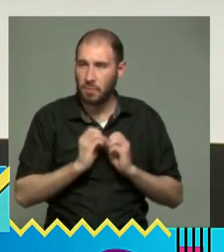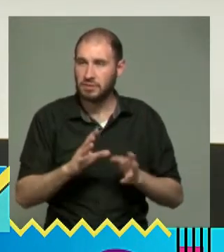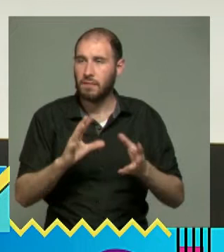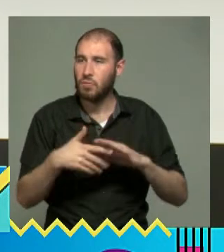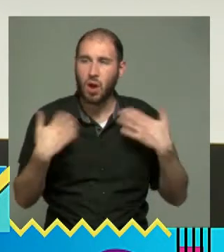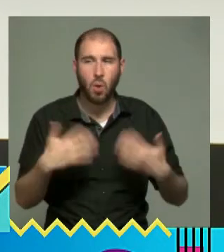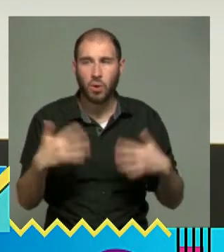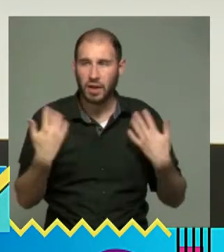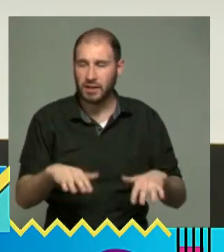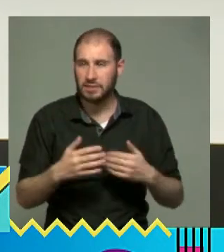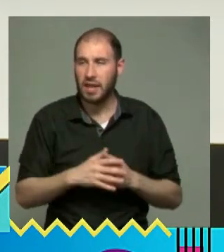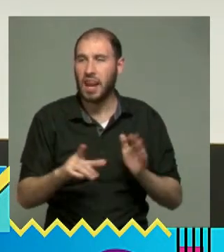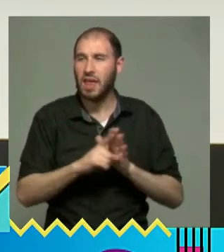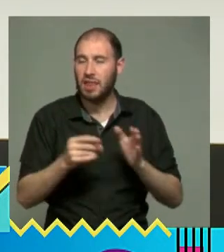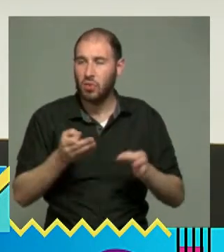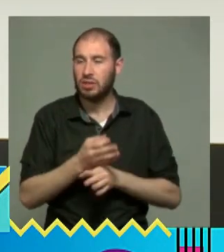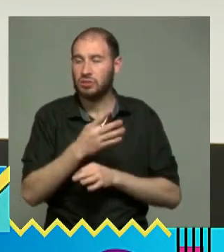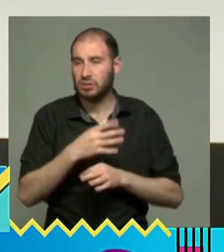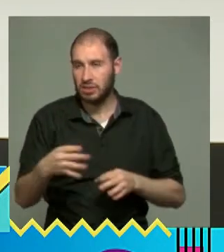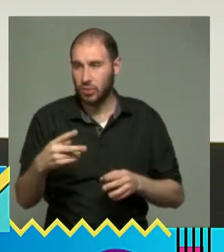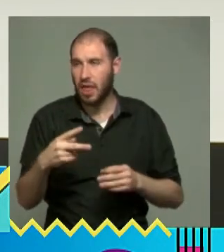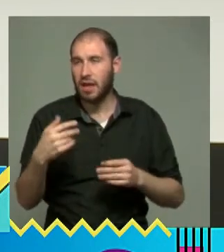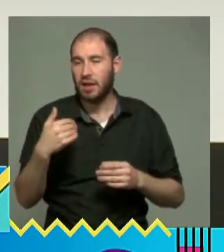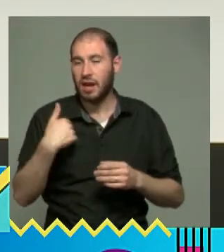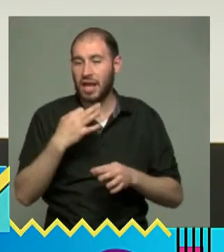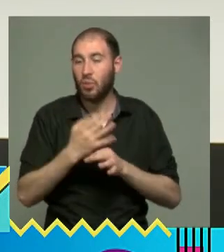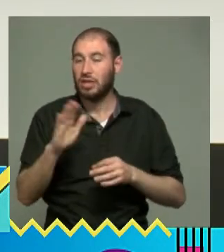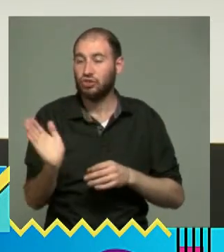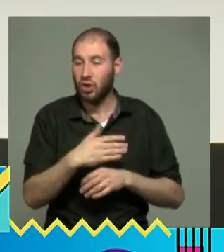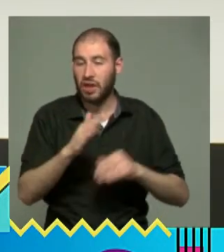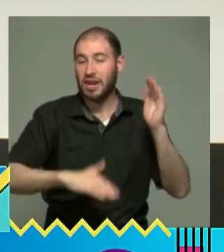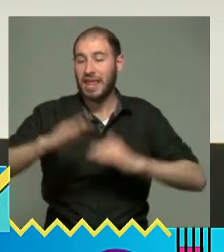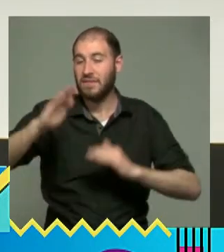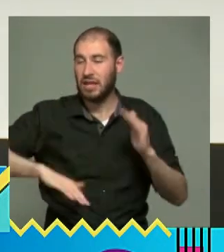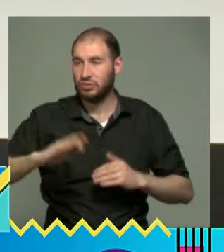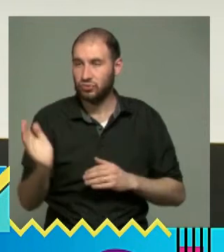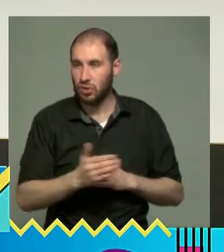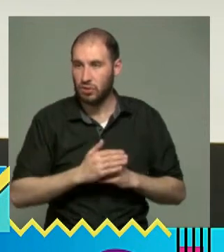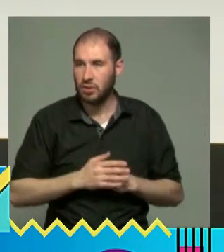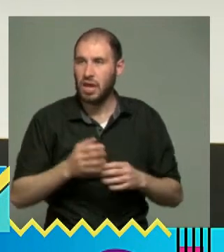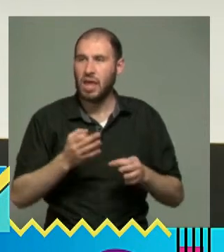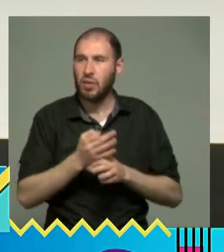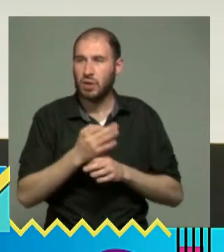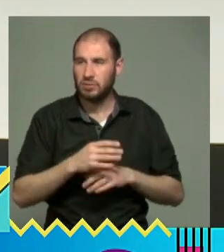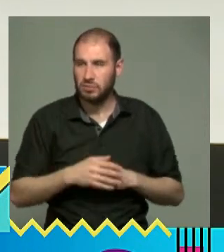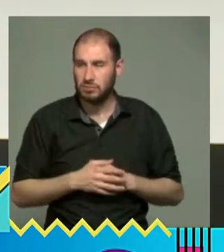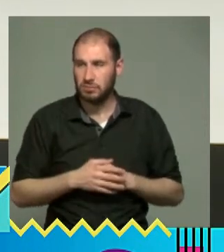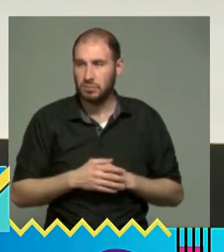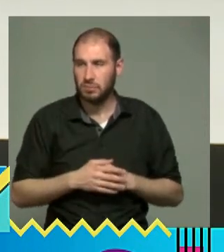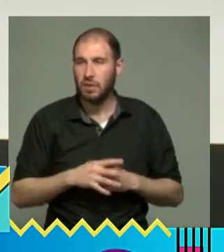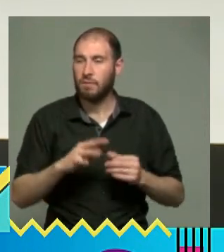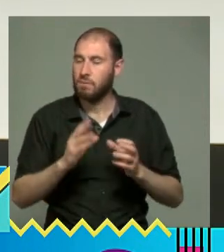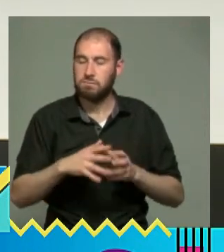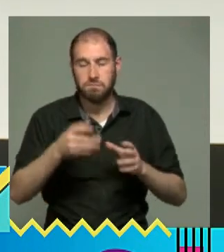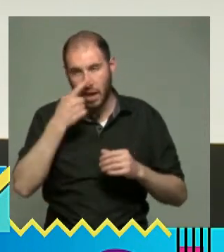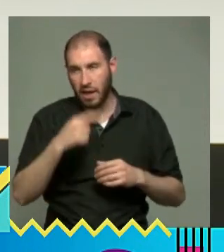manera urgente la Ley de Educación Sexual en todas las escuelas, desde todos los niveles educativos, para que de una vez